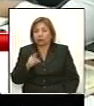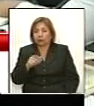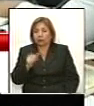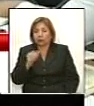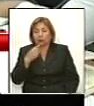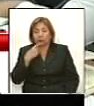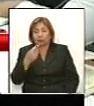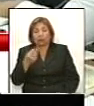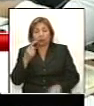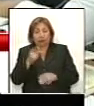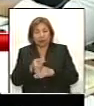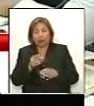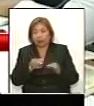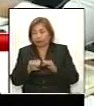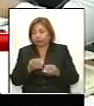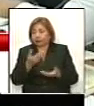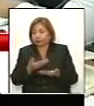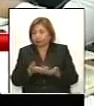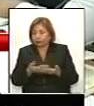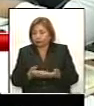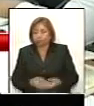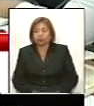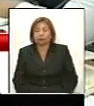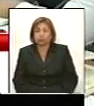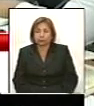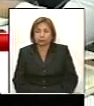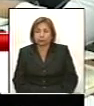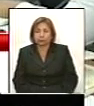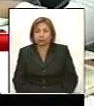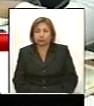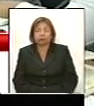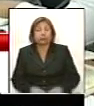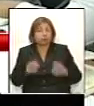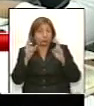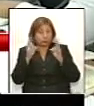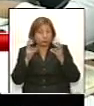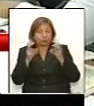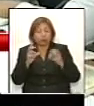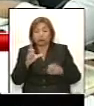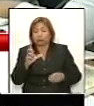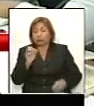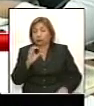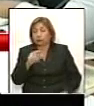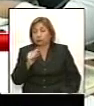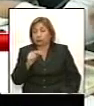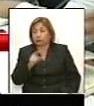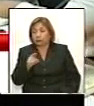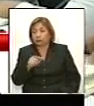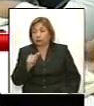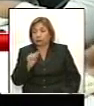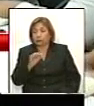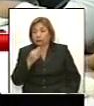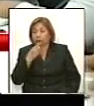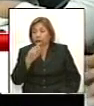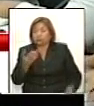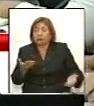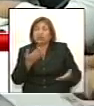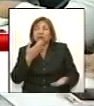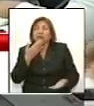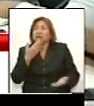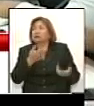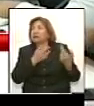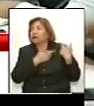es directamente jefe del Departamento de Geolocalización. En el tema de geolocalización, para saber a quién